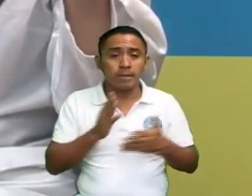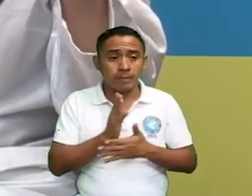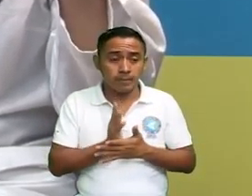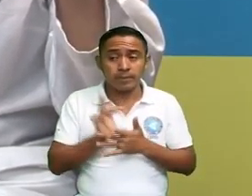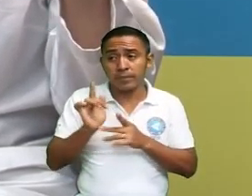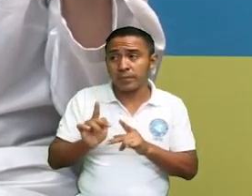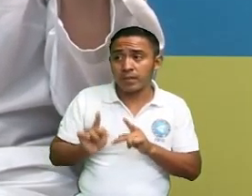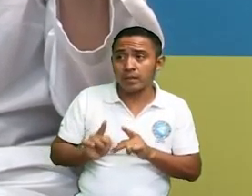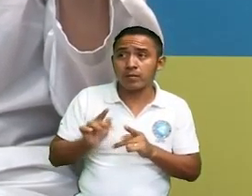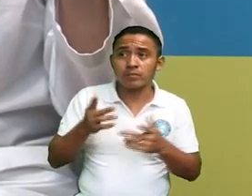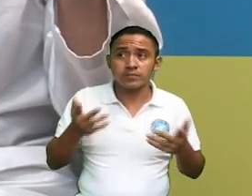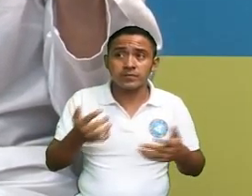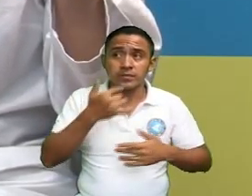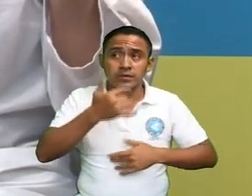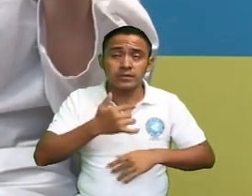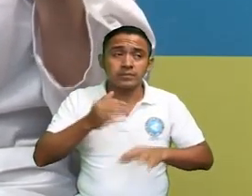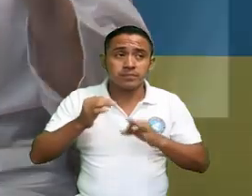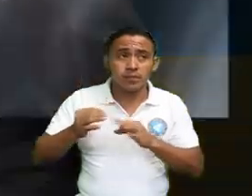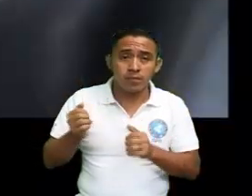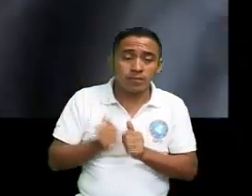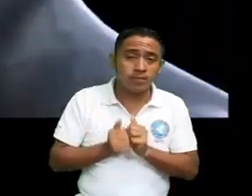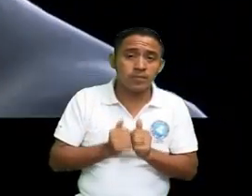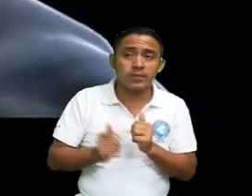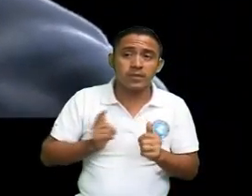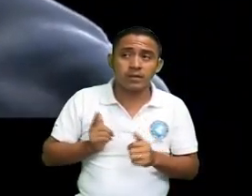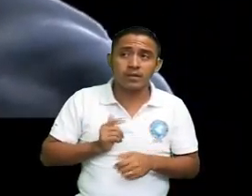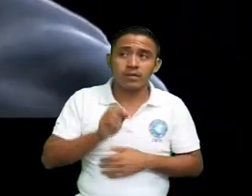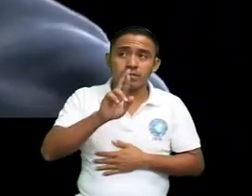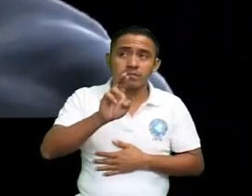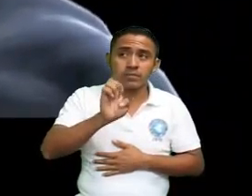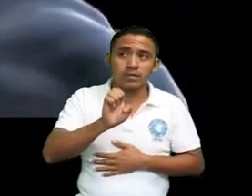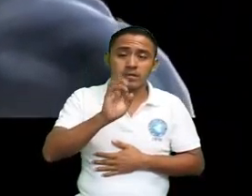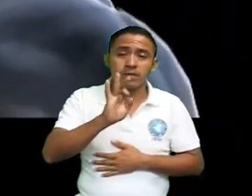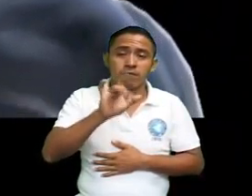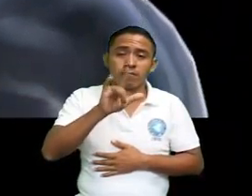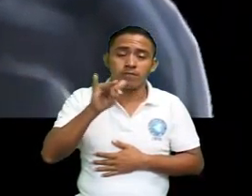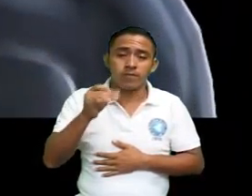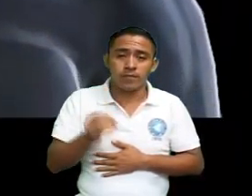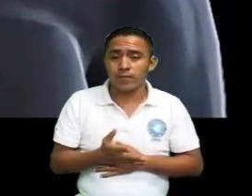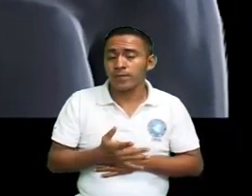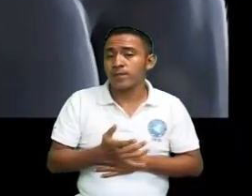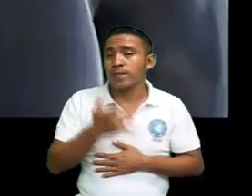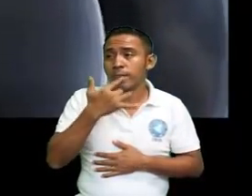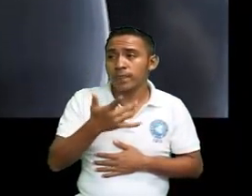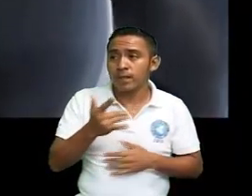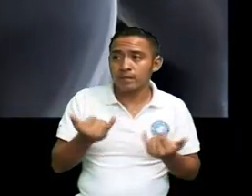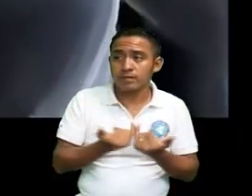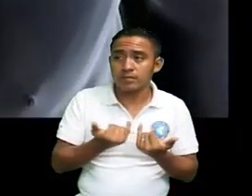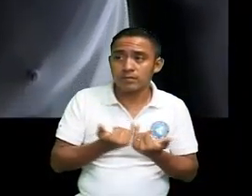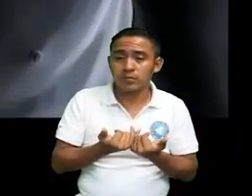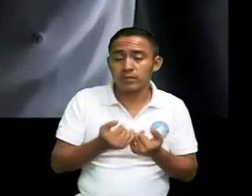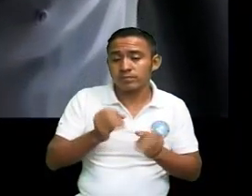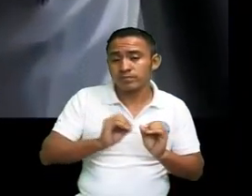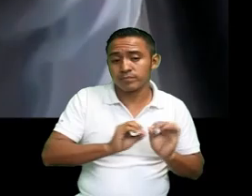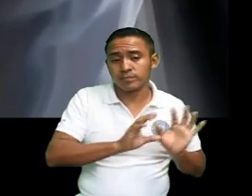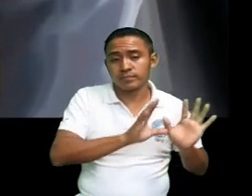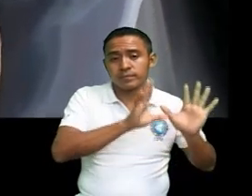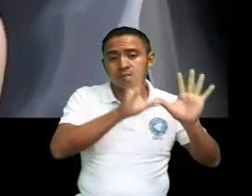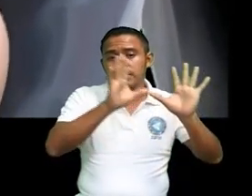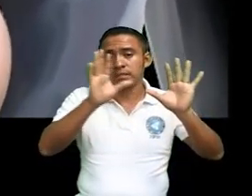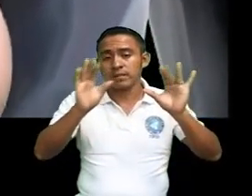paciente que generalmente produce un reflujo. ¿Por qué? Porque generalmente esa persona que tiene reflujo, igual que en el día, lo hace